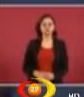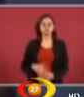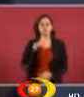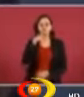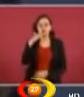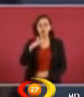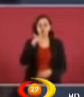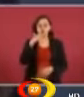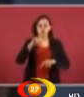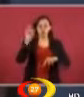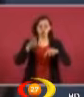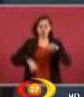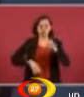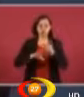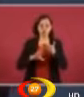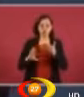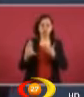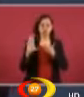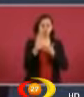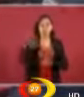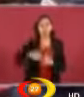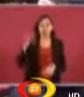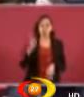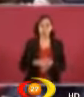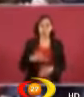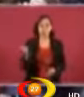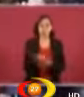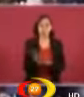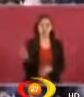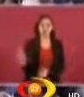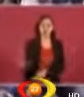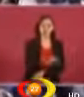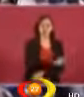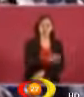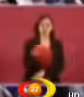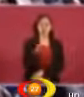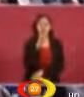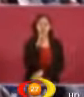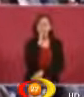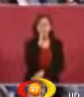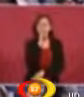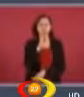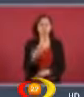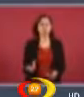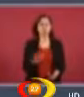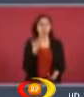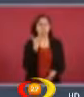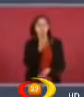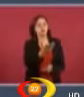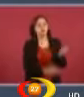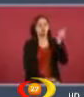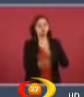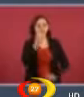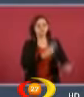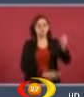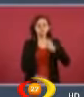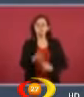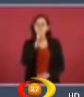los hogares mexicanos cuando - un programa para el bienestar el 95 por ciento de la población de los pueblos indígenas